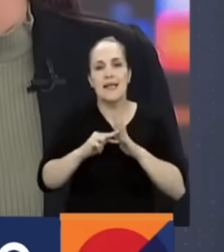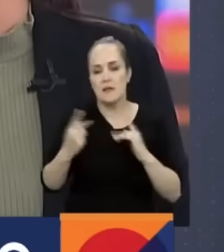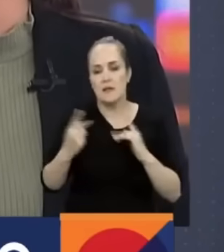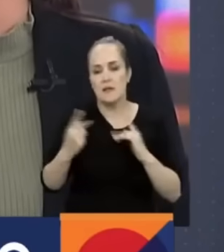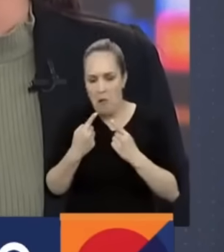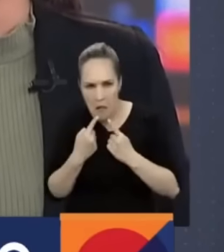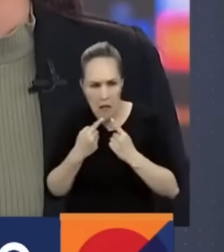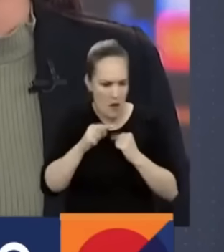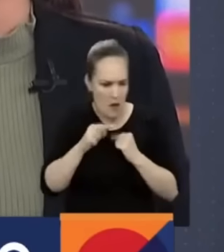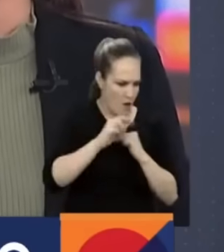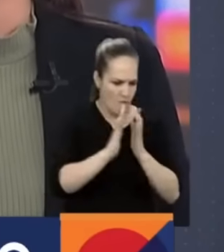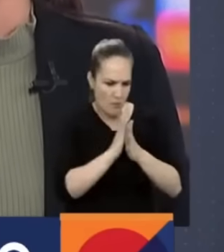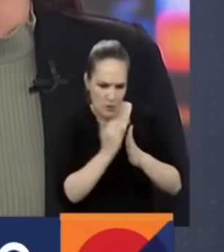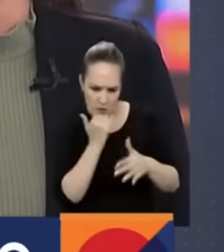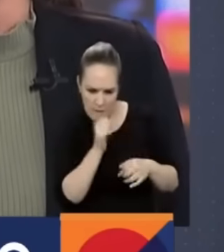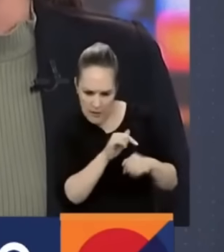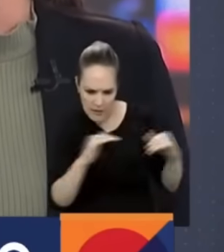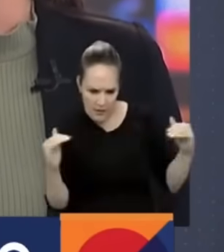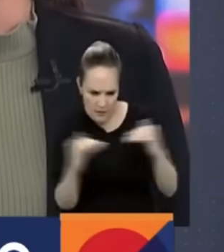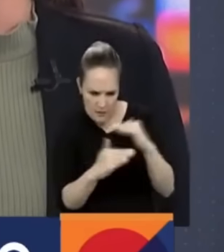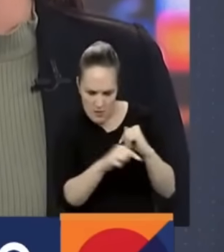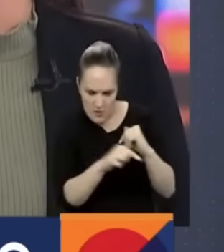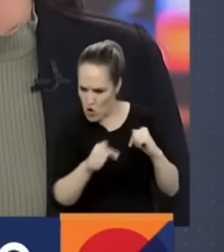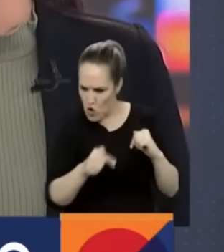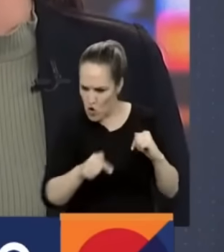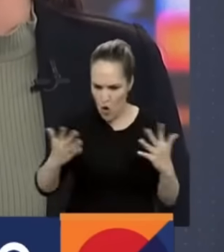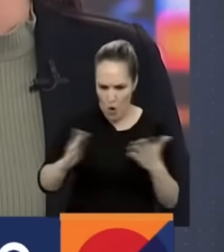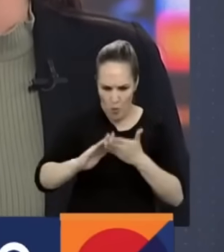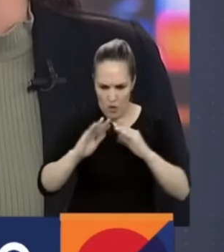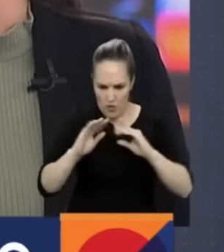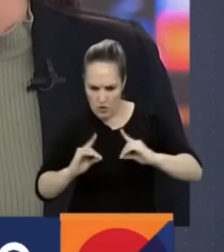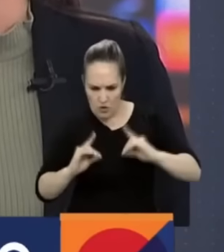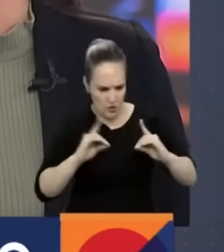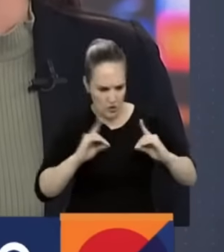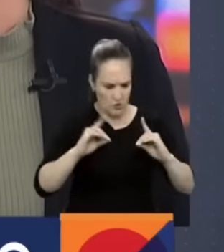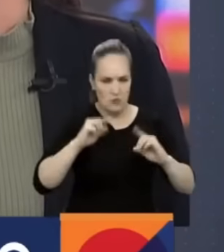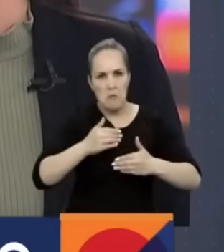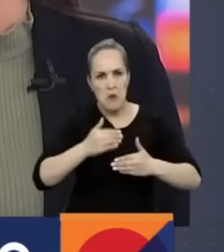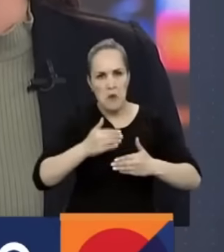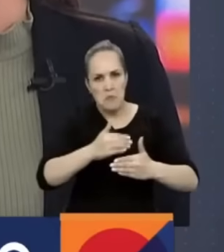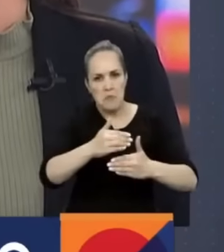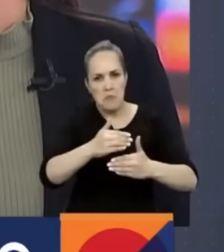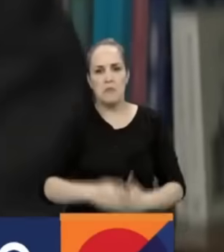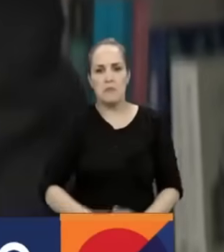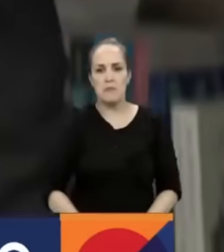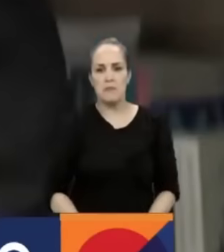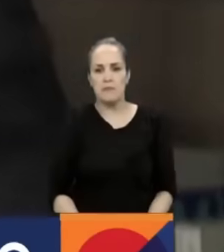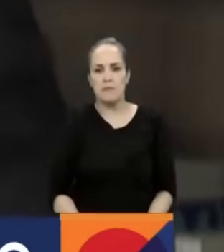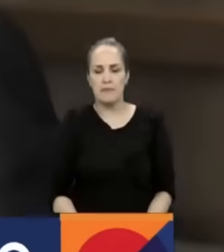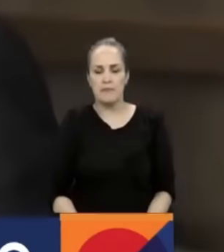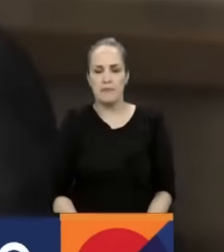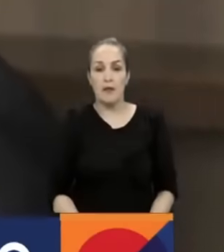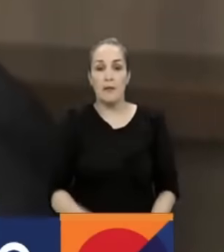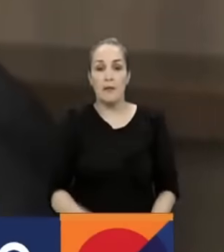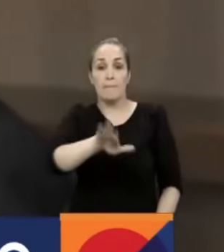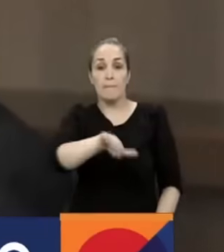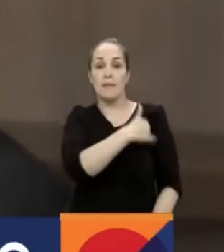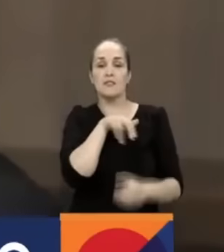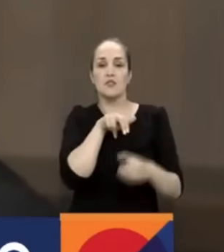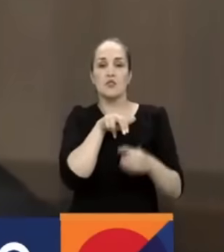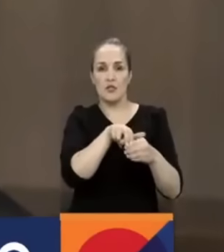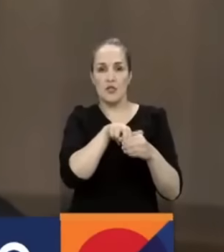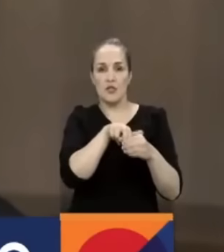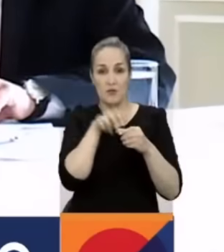compartirán información actualizada de la vía al llano y las medidas que se irán adoptando paulatinamente. El ministro de